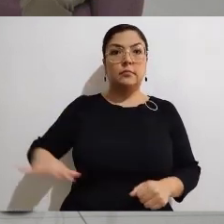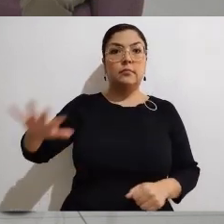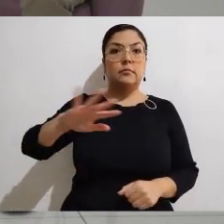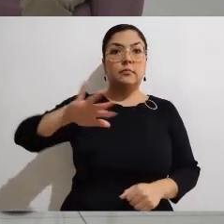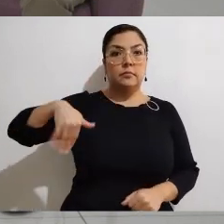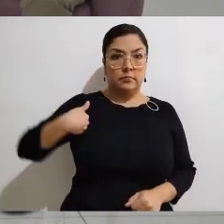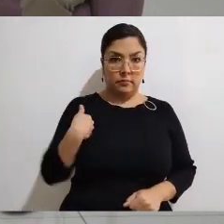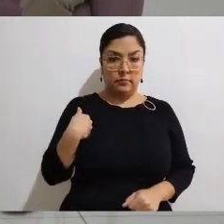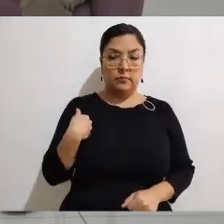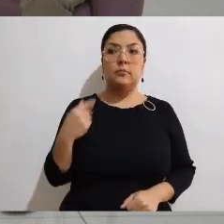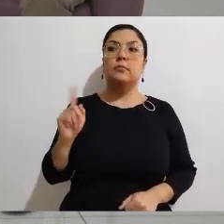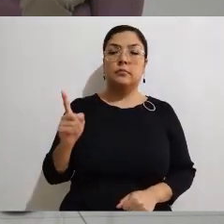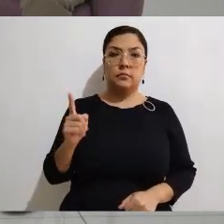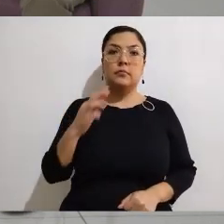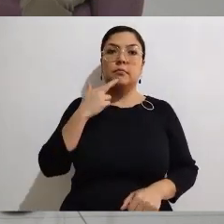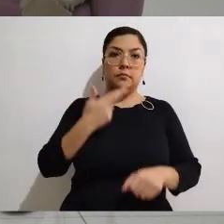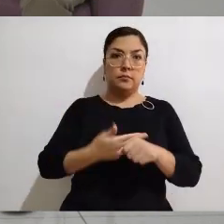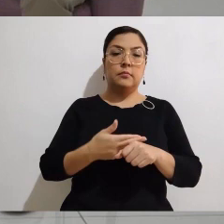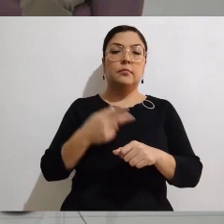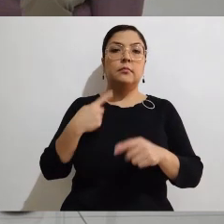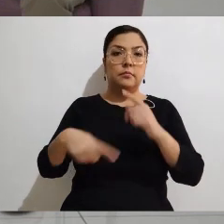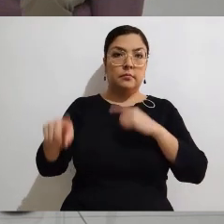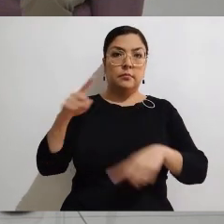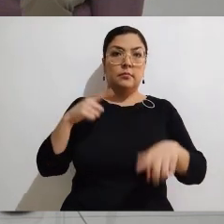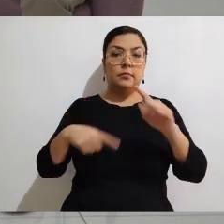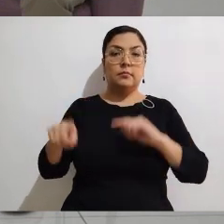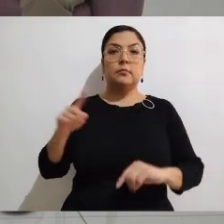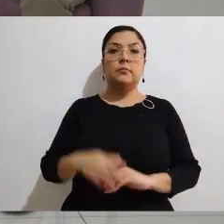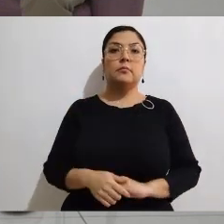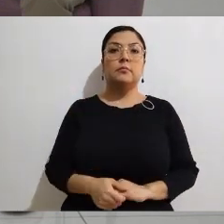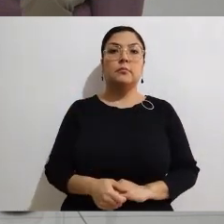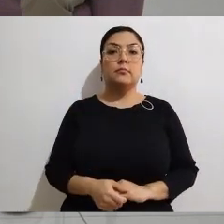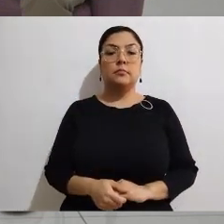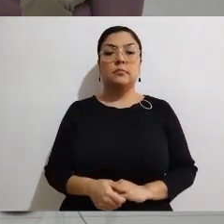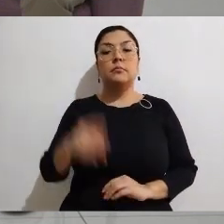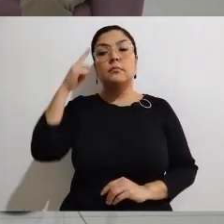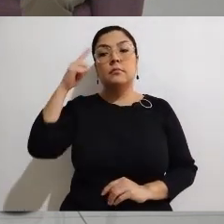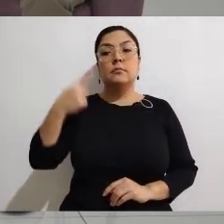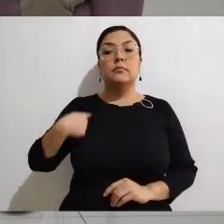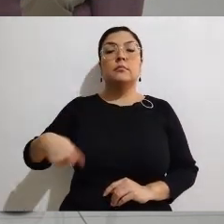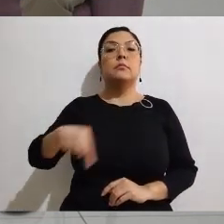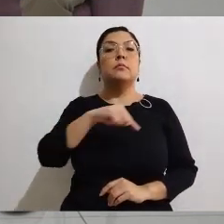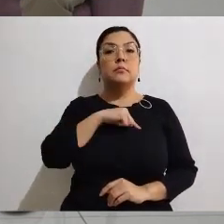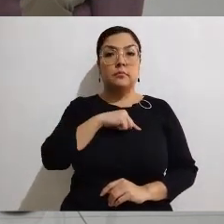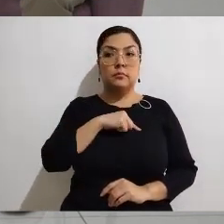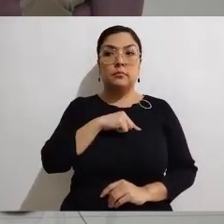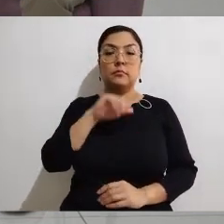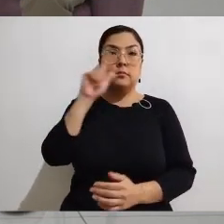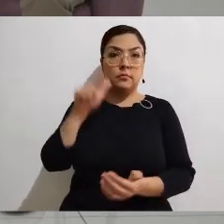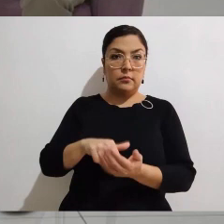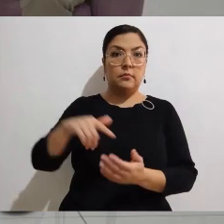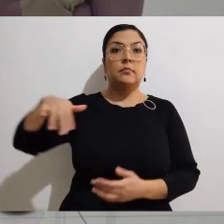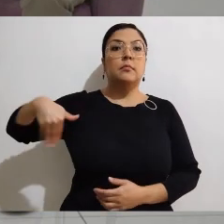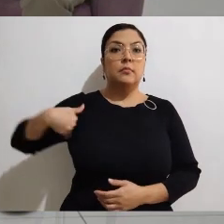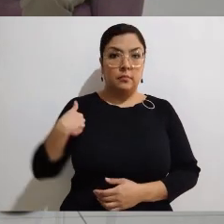una parte del inmueble, del comité que se ubica para poder nosotros tener una bodega que